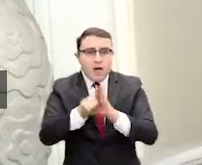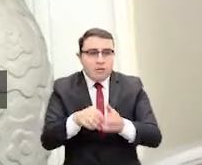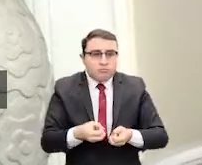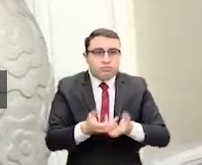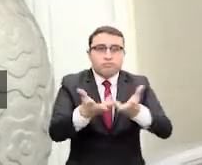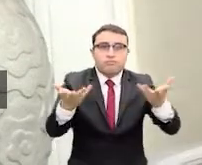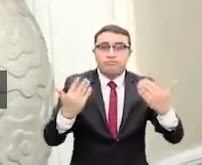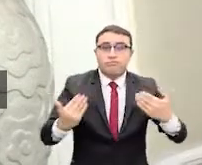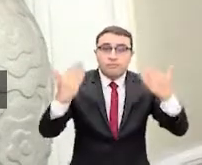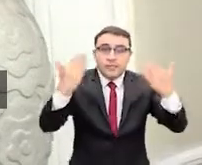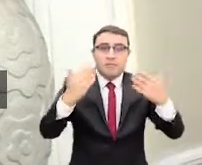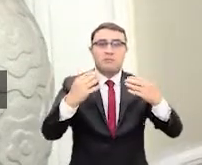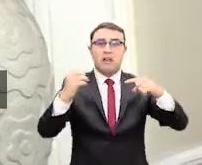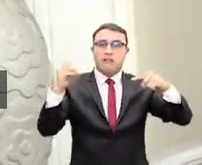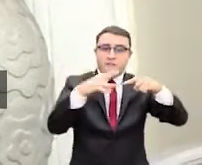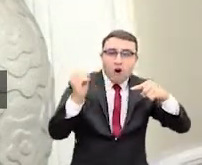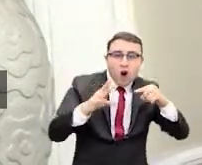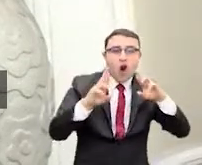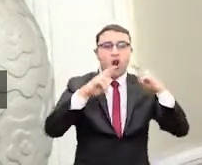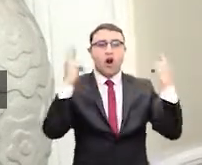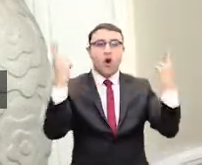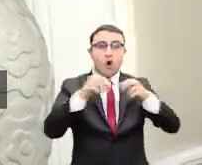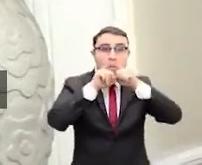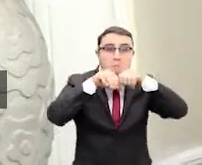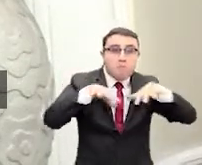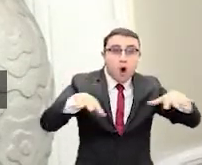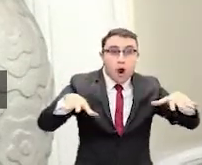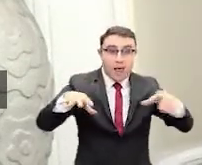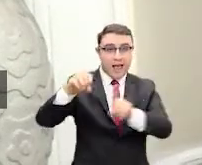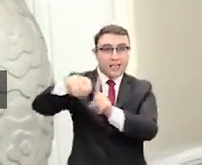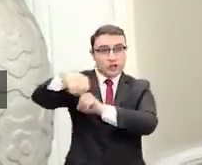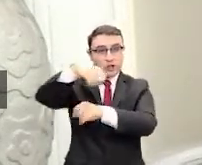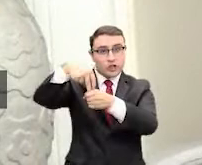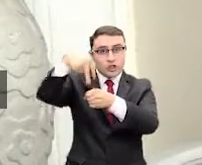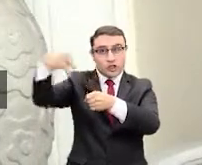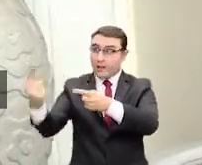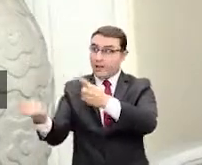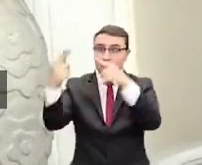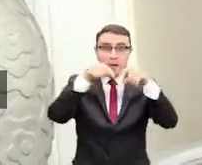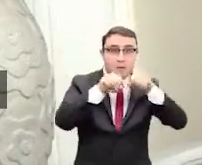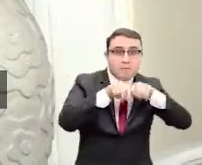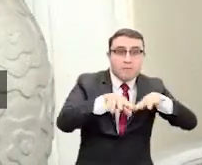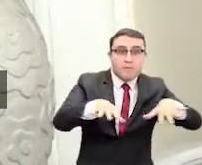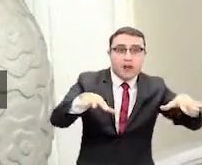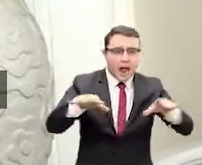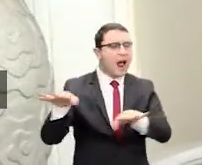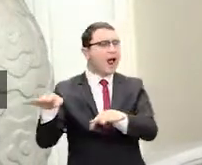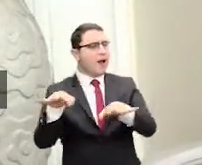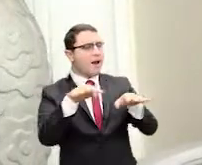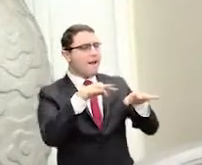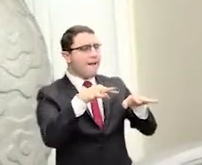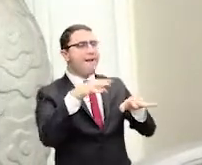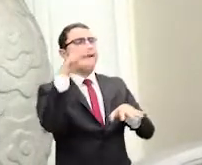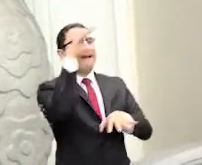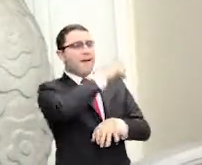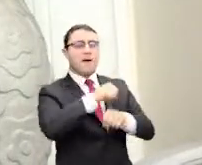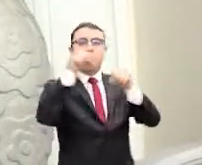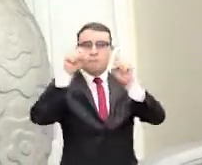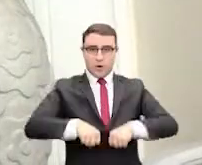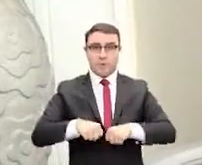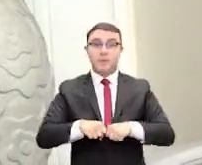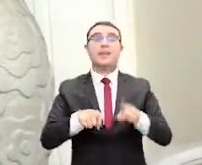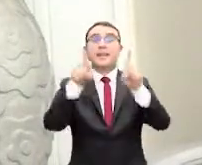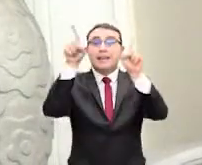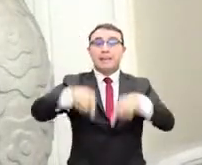que los beneficiarán las audiencias y foros por medio de las cuales se escucha la voz de la sociedad civil y también las intervenciones